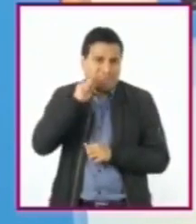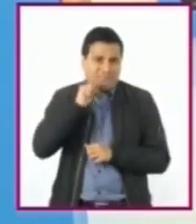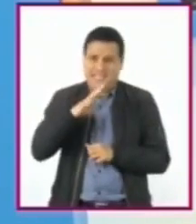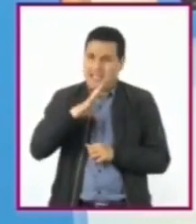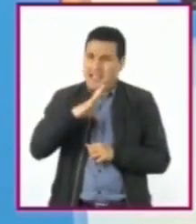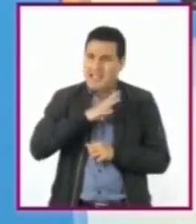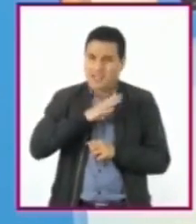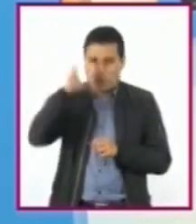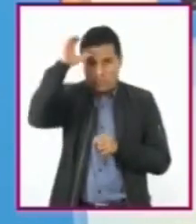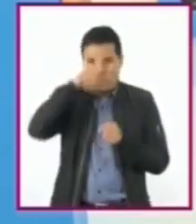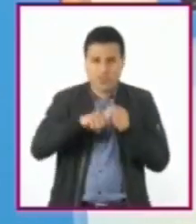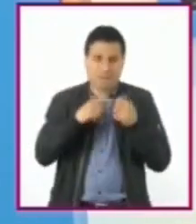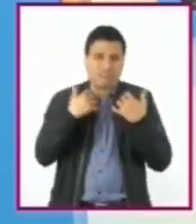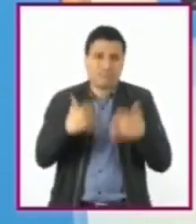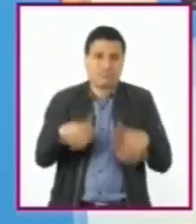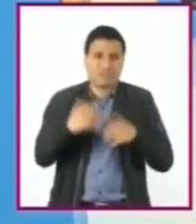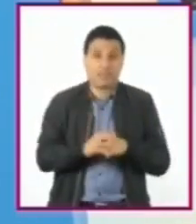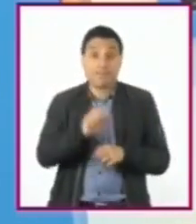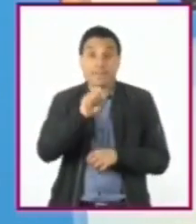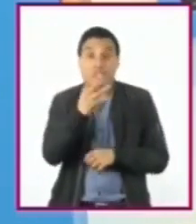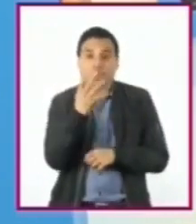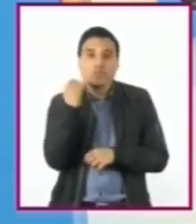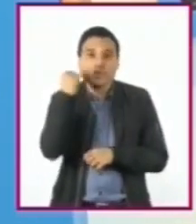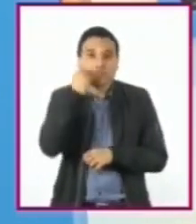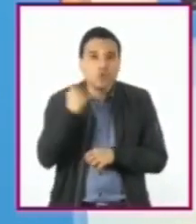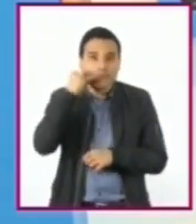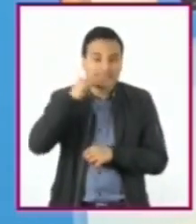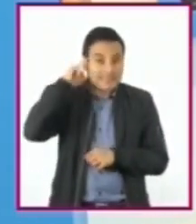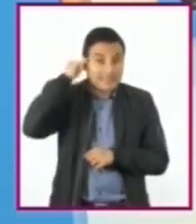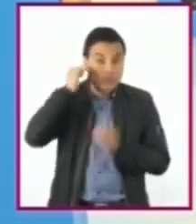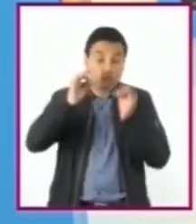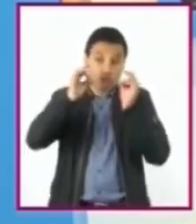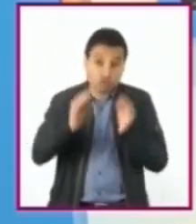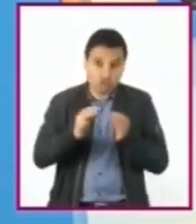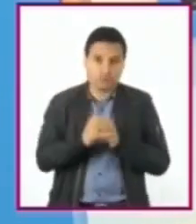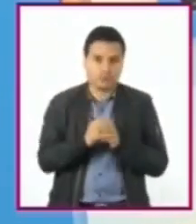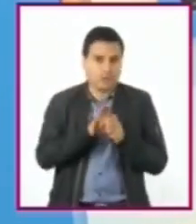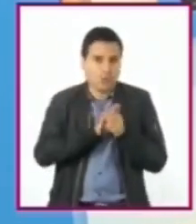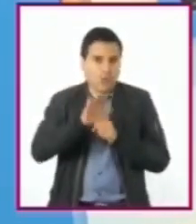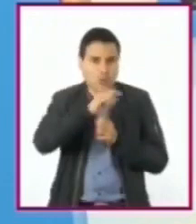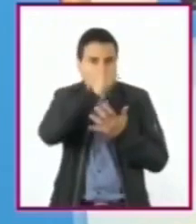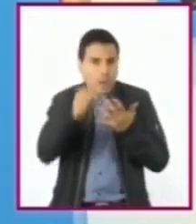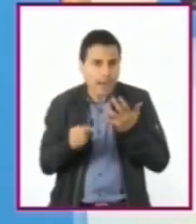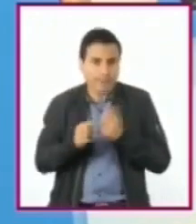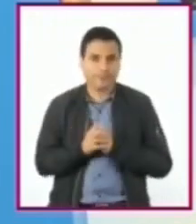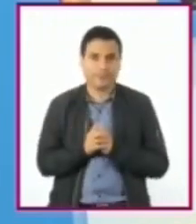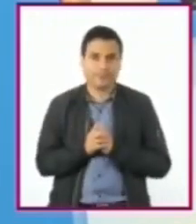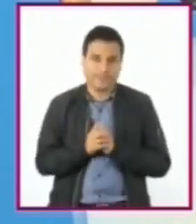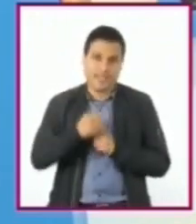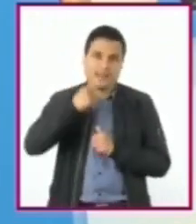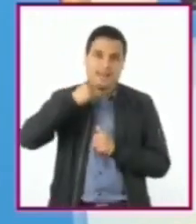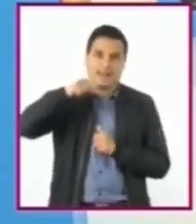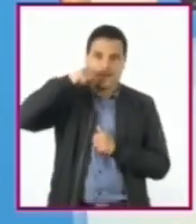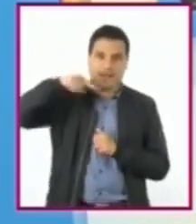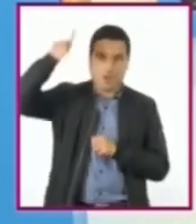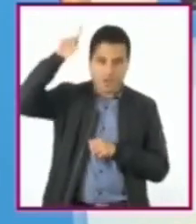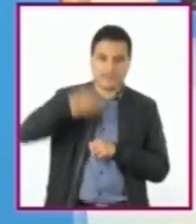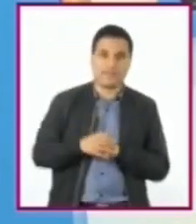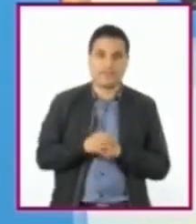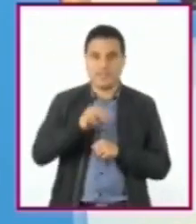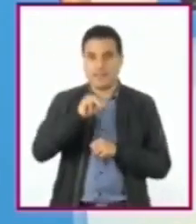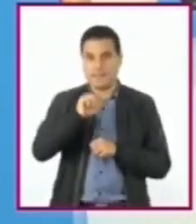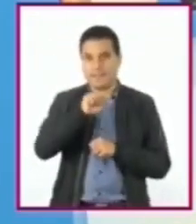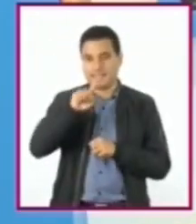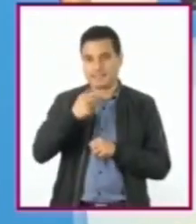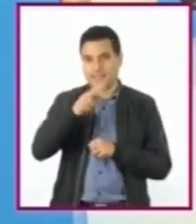legado cultural de 24 lenguas indígenas, entre las que destacan náhuatl,